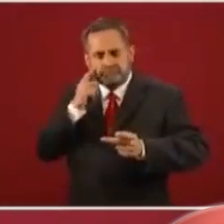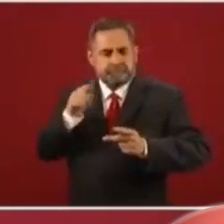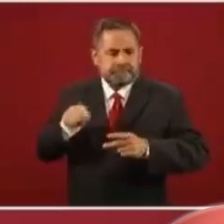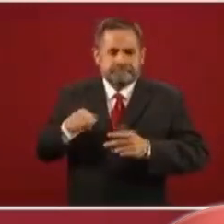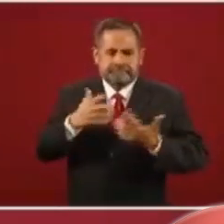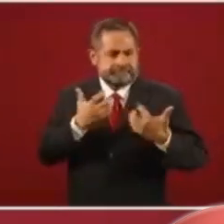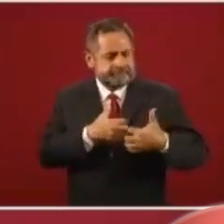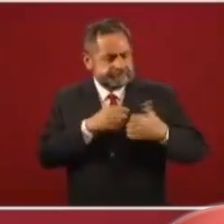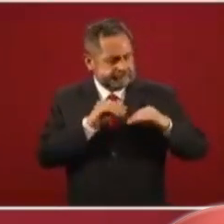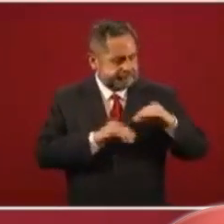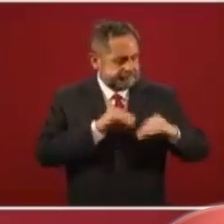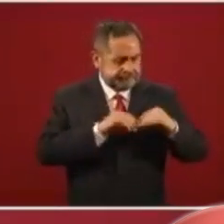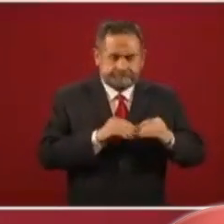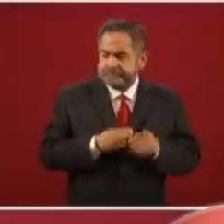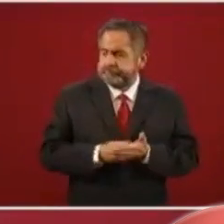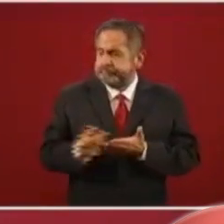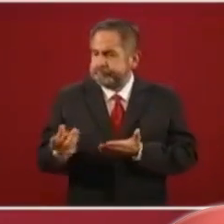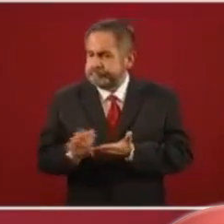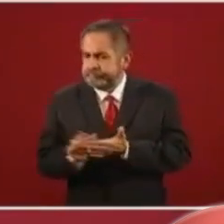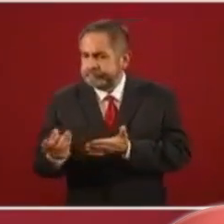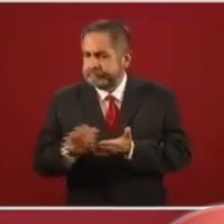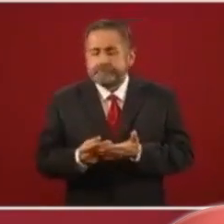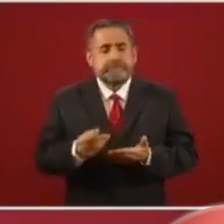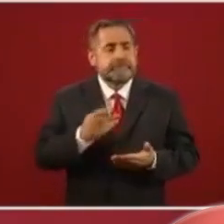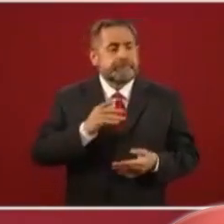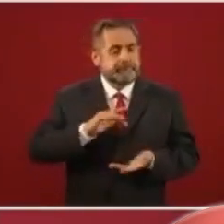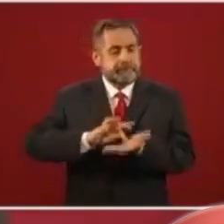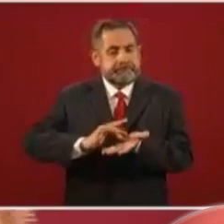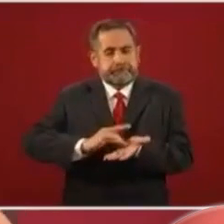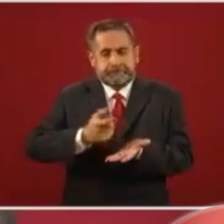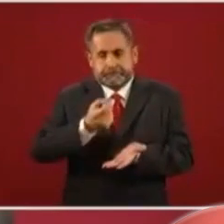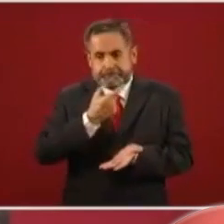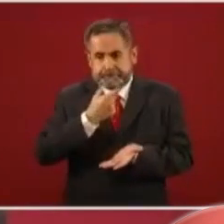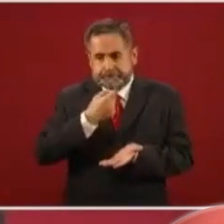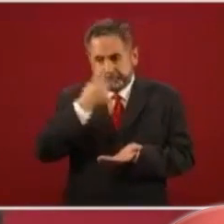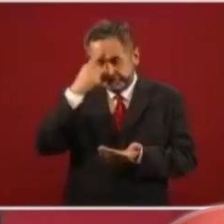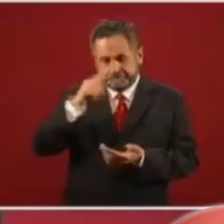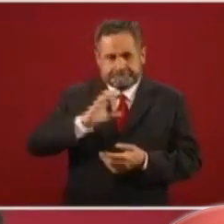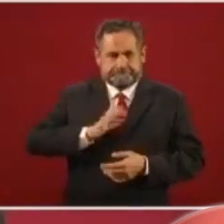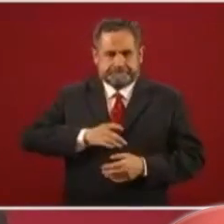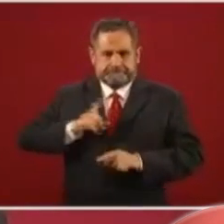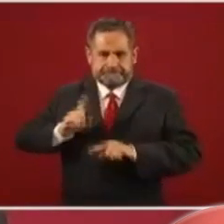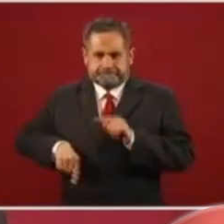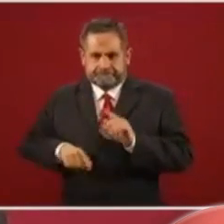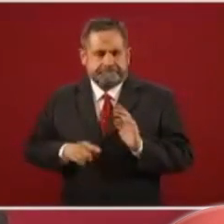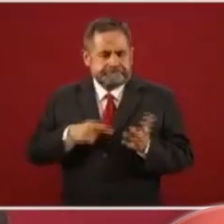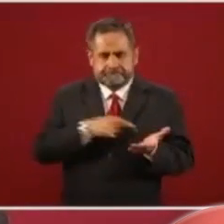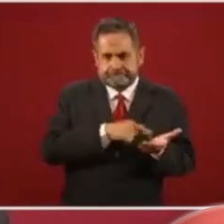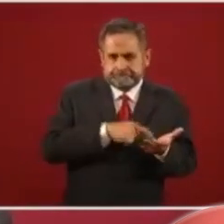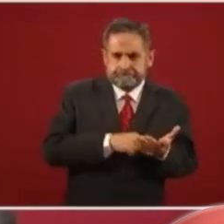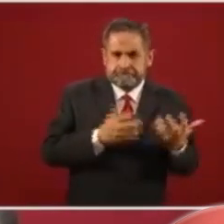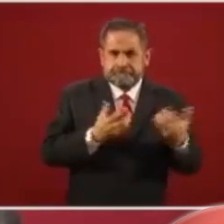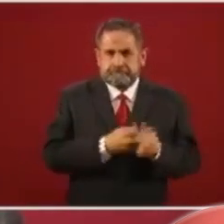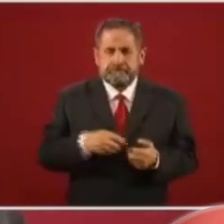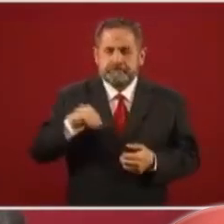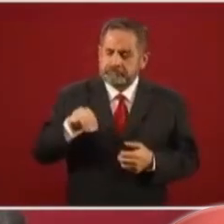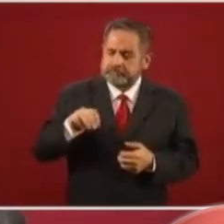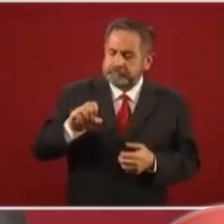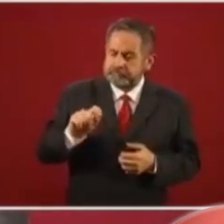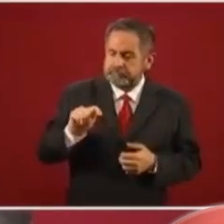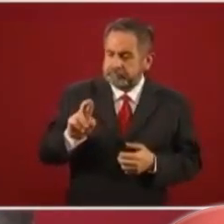para fabricar todas las medicinas contra el cáncer, o casi todas, incluido el